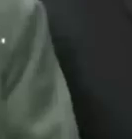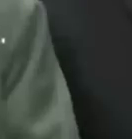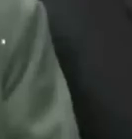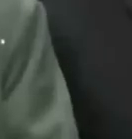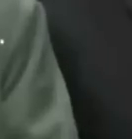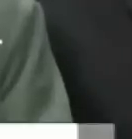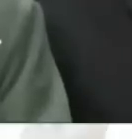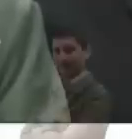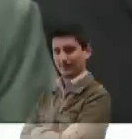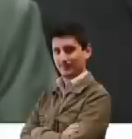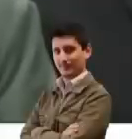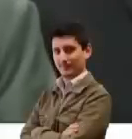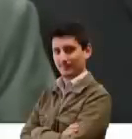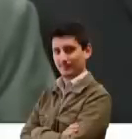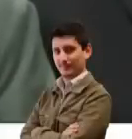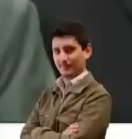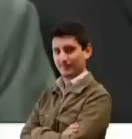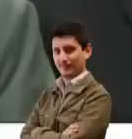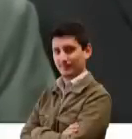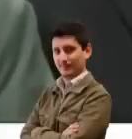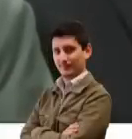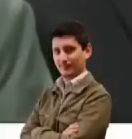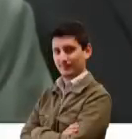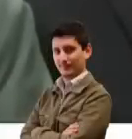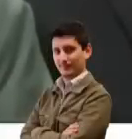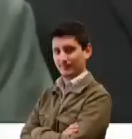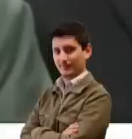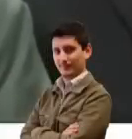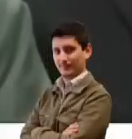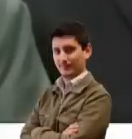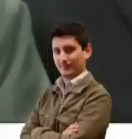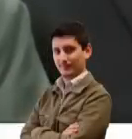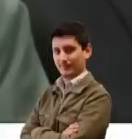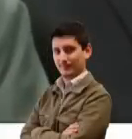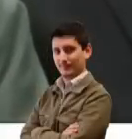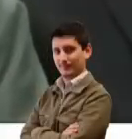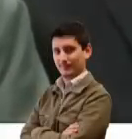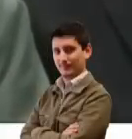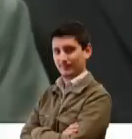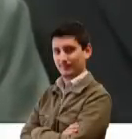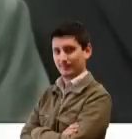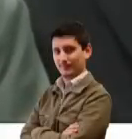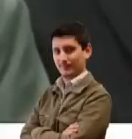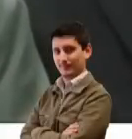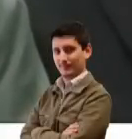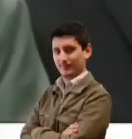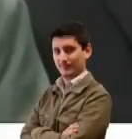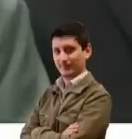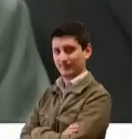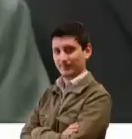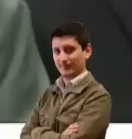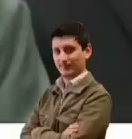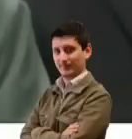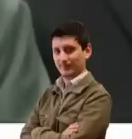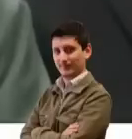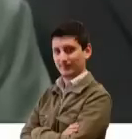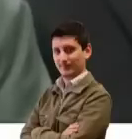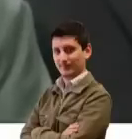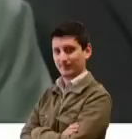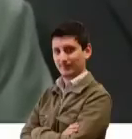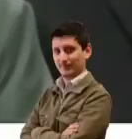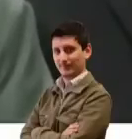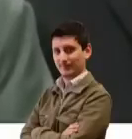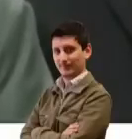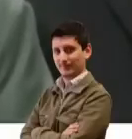educación sexual. De hecho, el capítulo 4 del documento de 156 páginas engloba temas como la tardanza en entregar los resultados